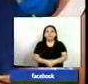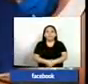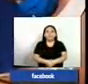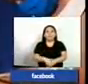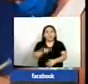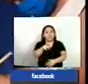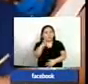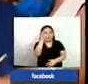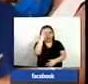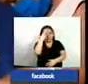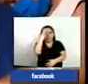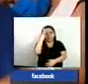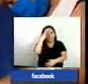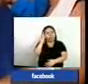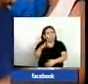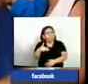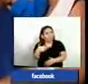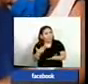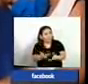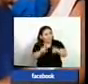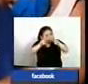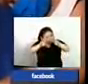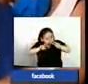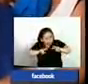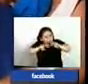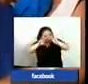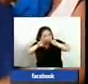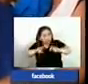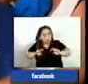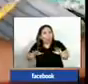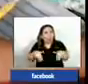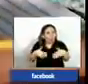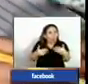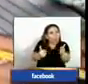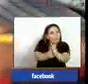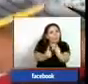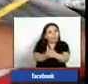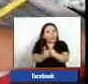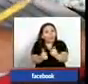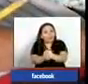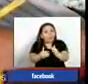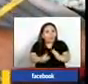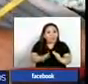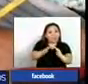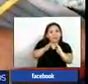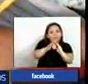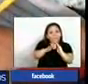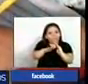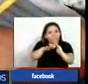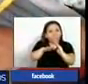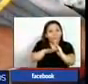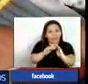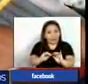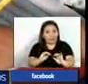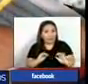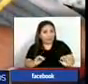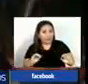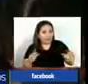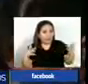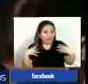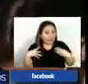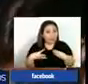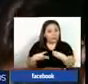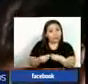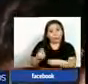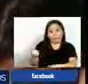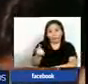Conozca los resultados de un estudio sobre el impacto del confinamiento en la socialización de los niños. Los expertos